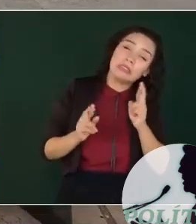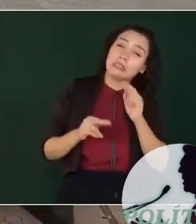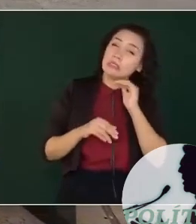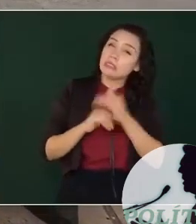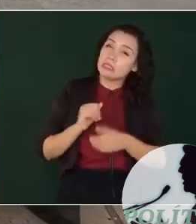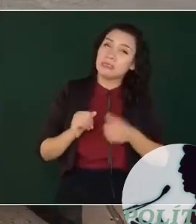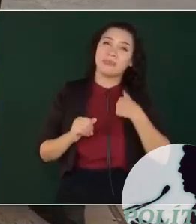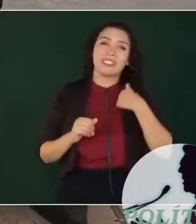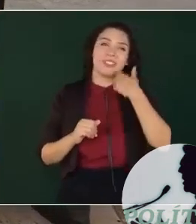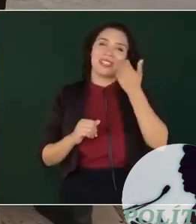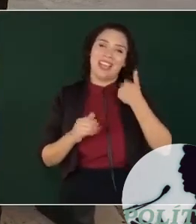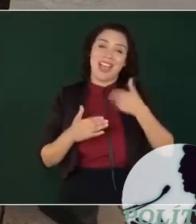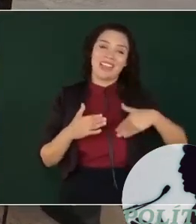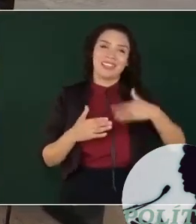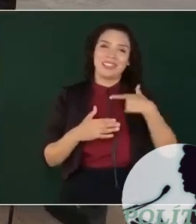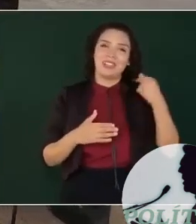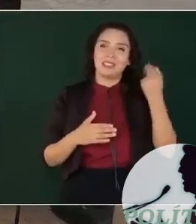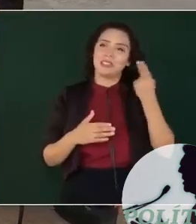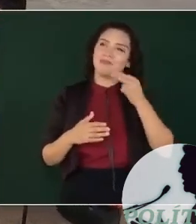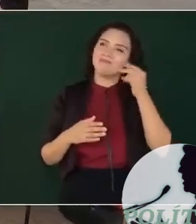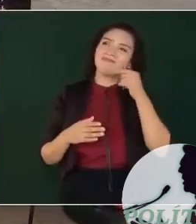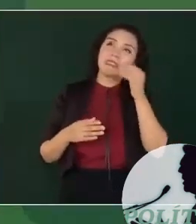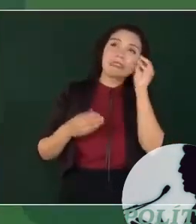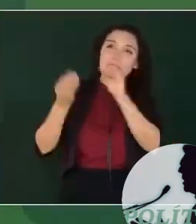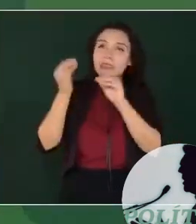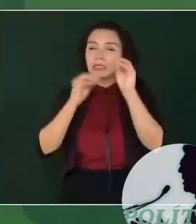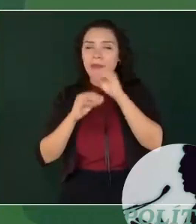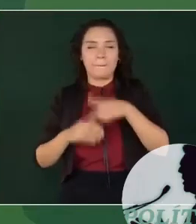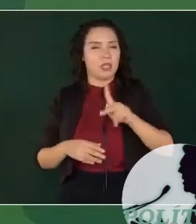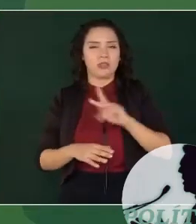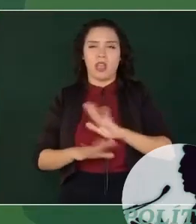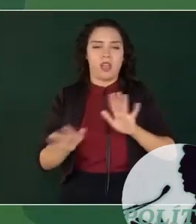el tiempo que nosotros estemos, pero ya